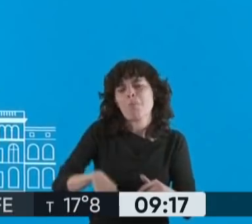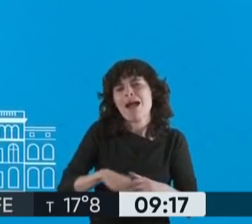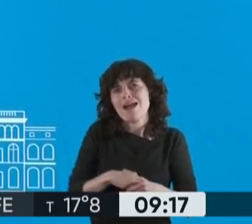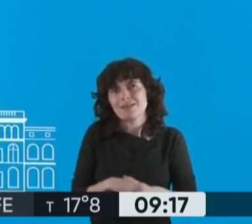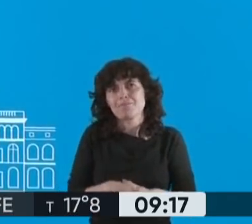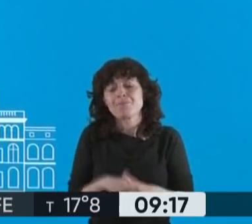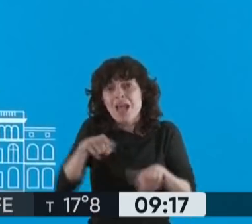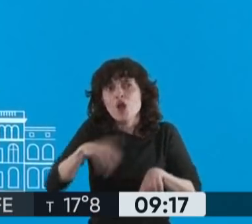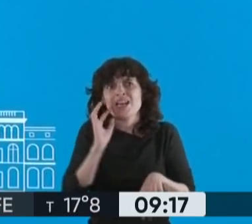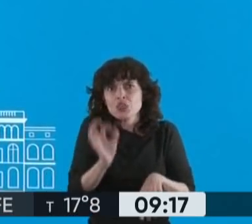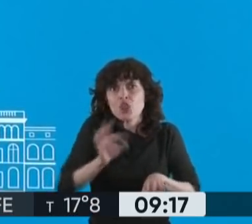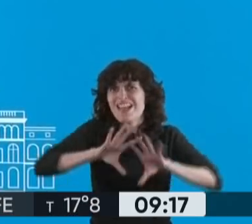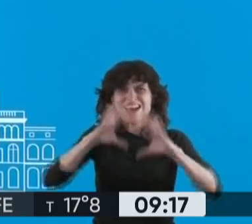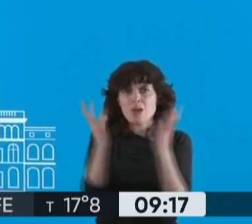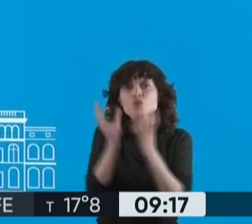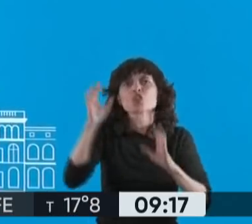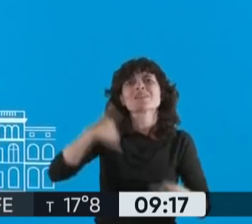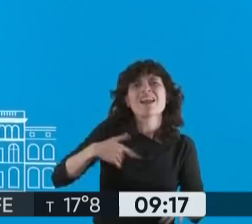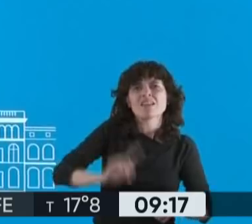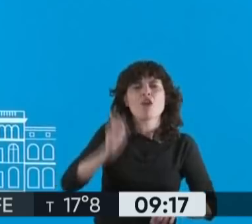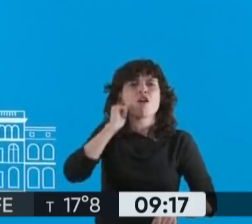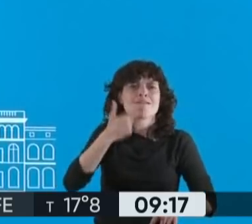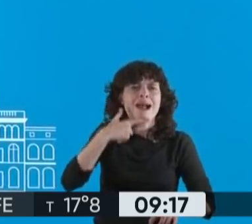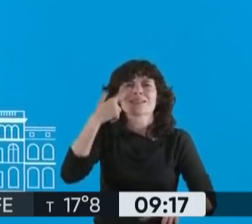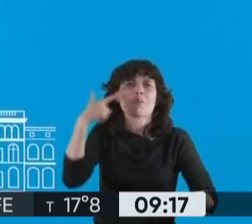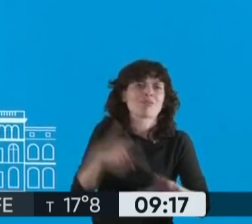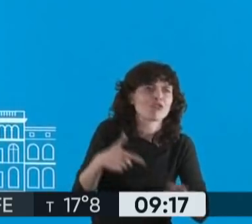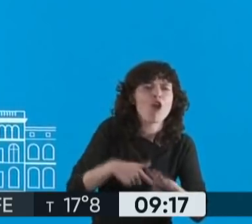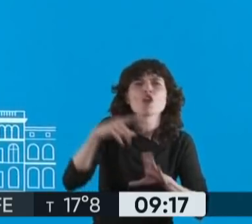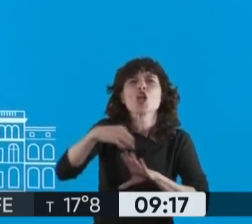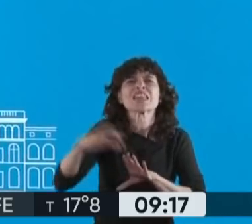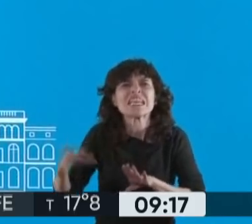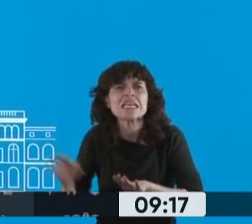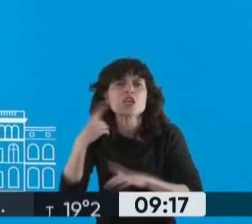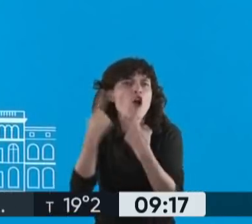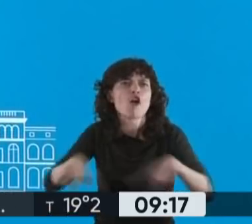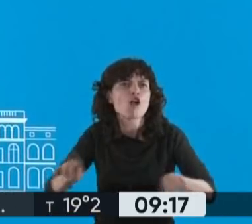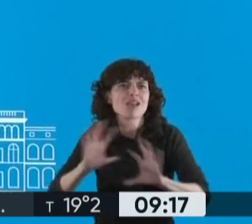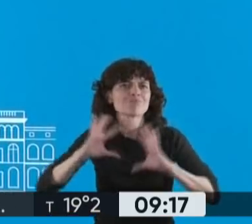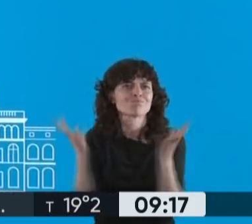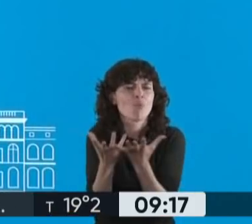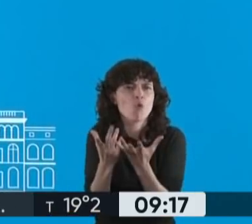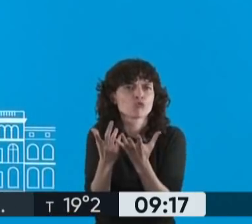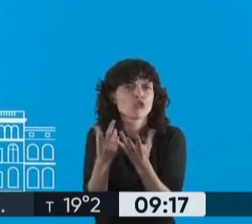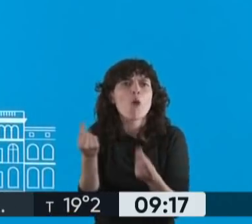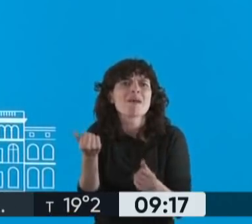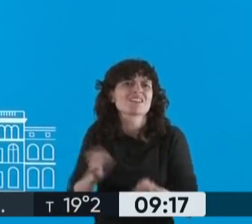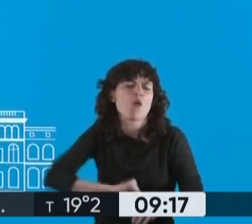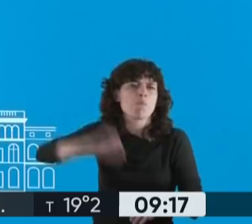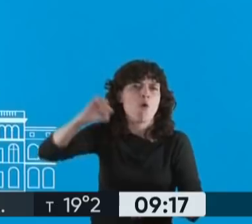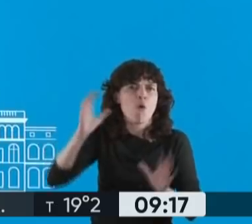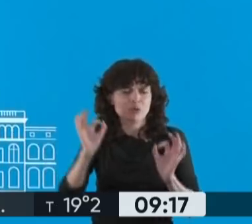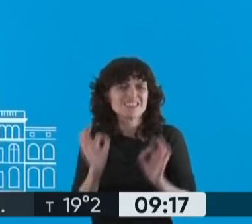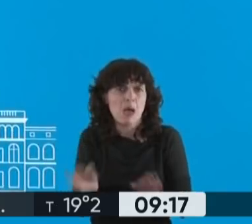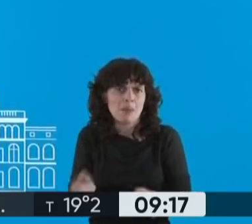se están disparando a nivel internacional. Y hablo del gas, hablo del petróleo, hablo del trigo, digamos, de lo que está sucediendo a nivel mundial con todos estos precios, de